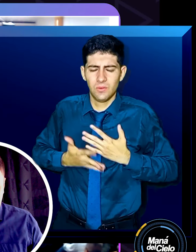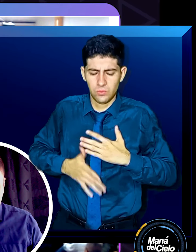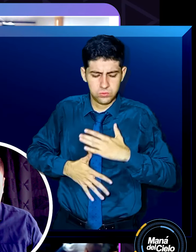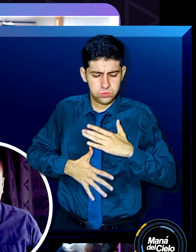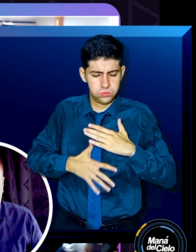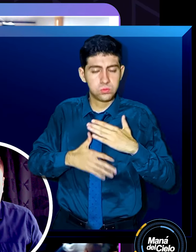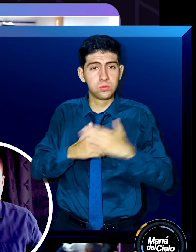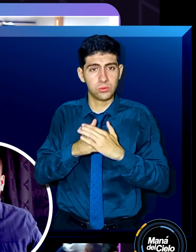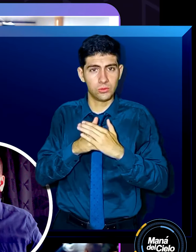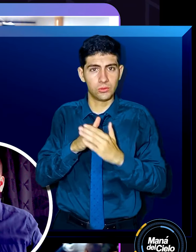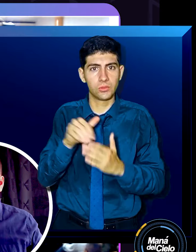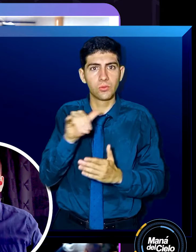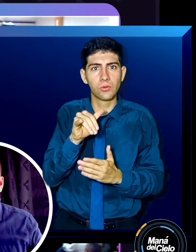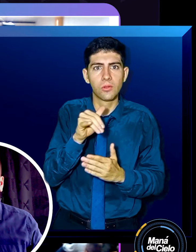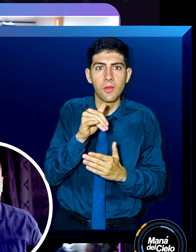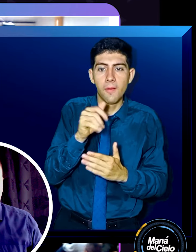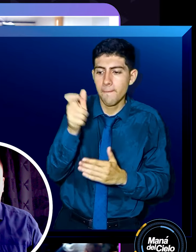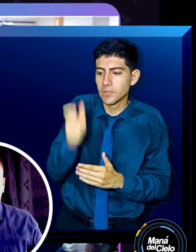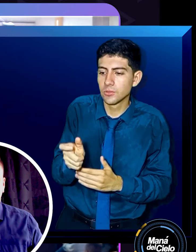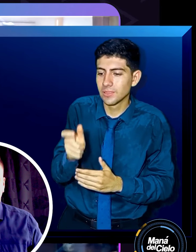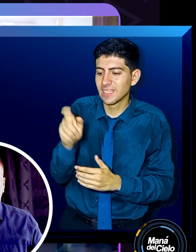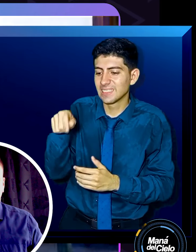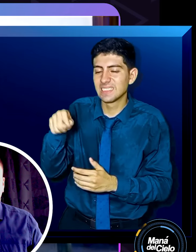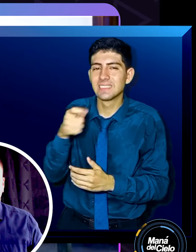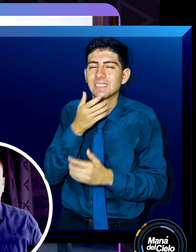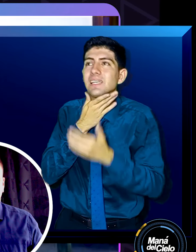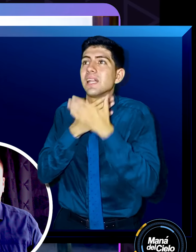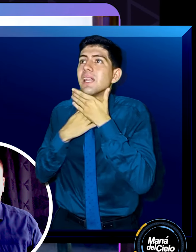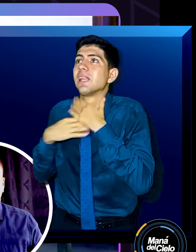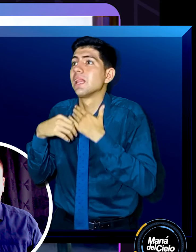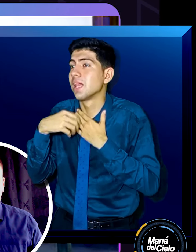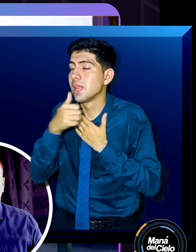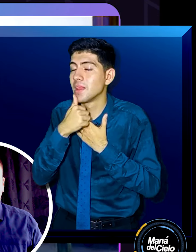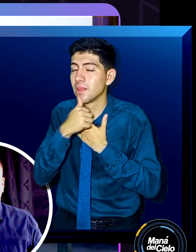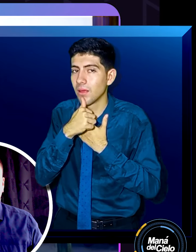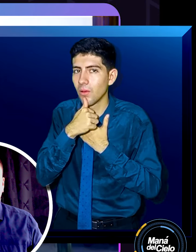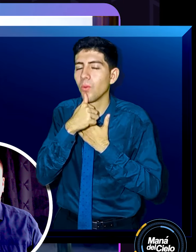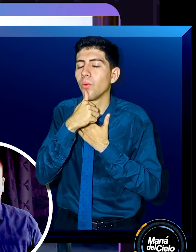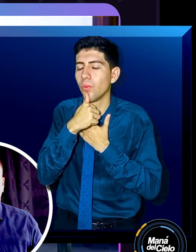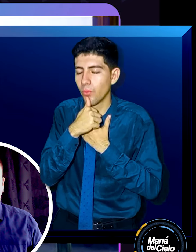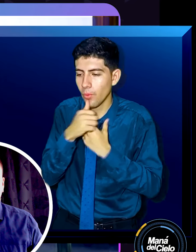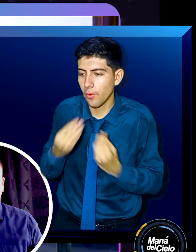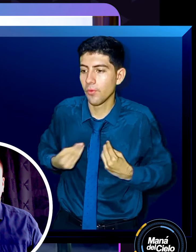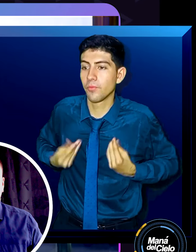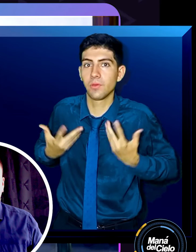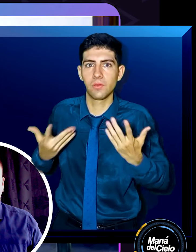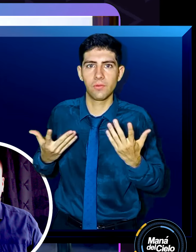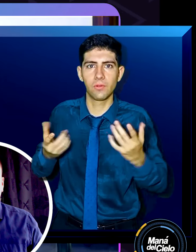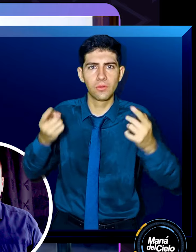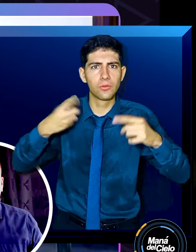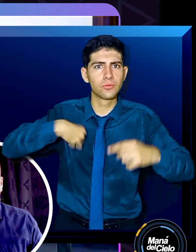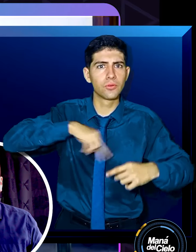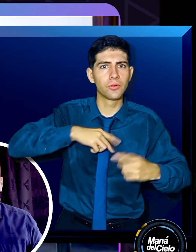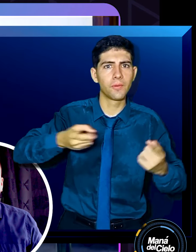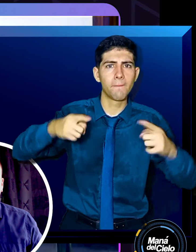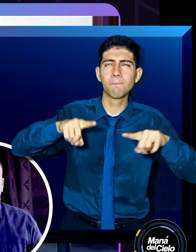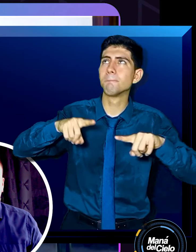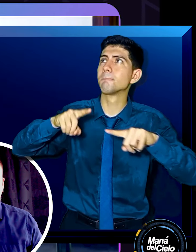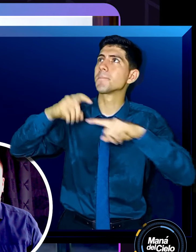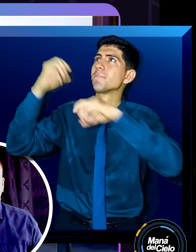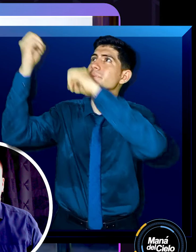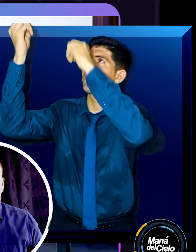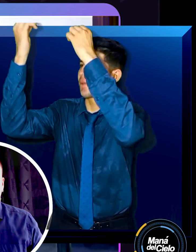no solamente se refresca, se consuela. Ya no hay expectativa de muerte y el agua sigue